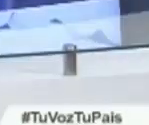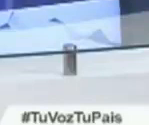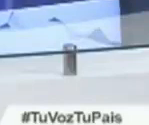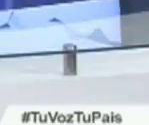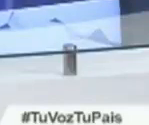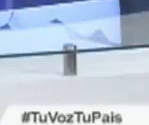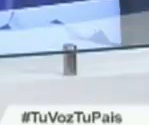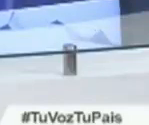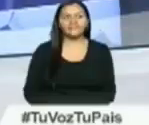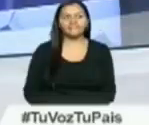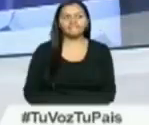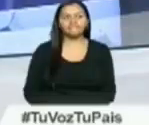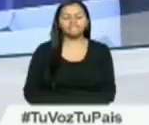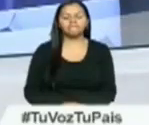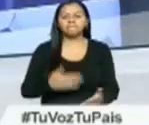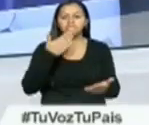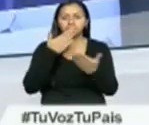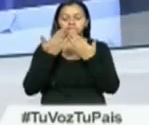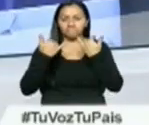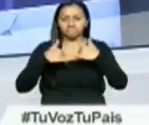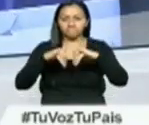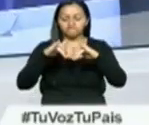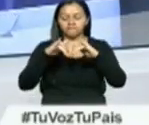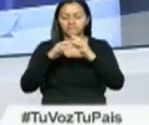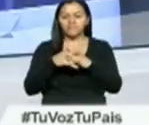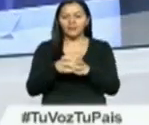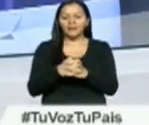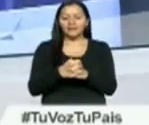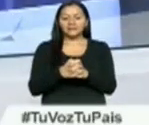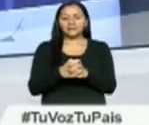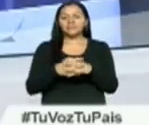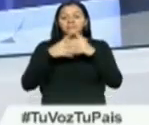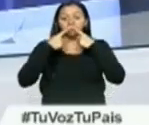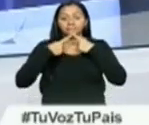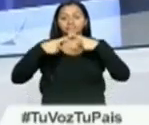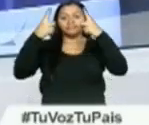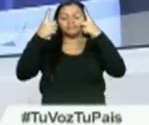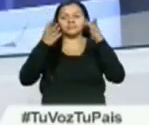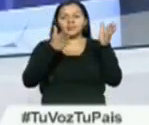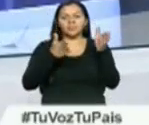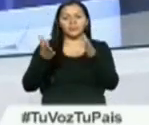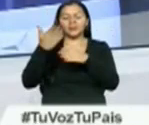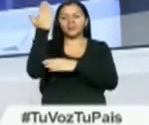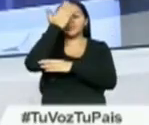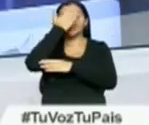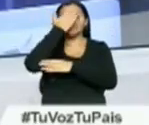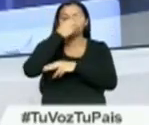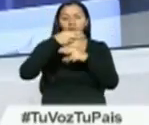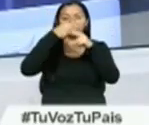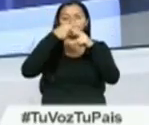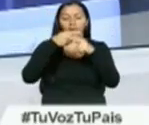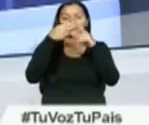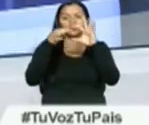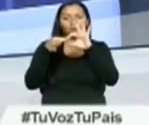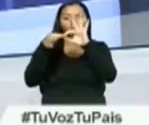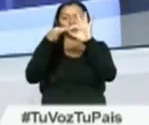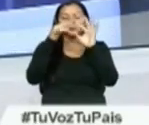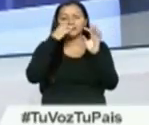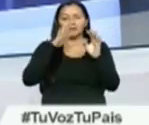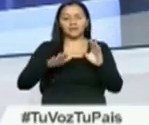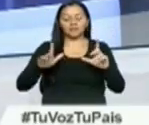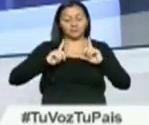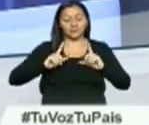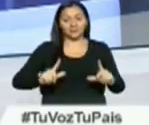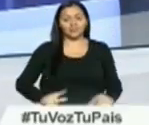Gracias por continuar con nosotros. Ahora le contamos que se realizó el lanzamiento del programa de televisión denominado Unidos por Niños Saludables,